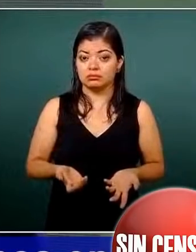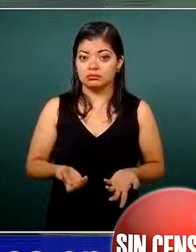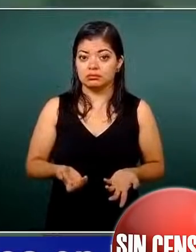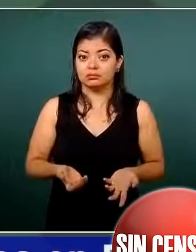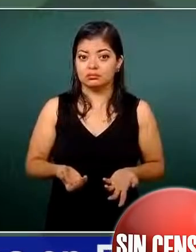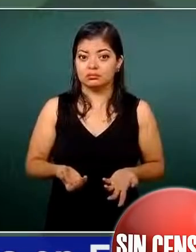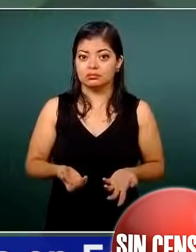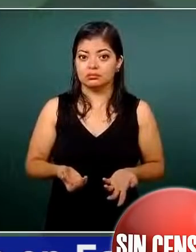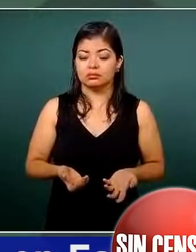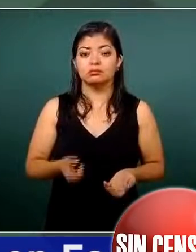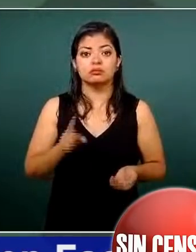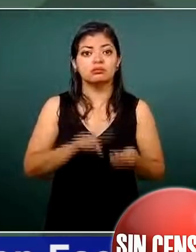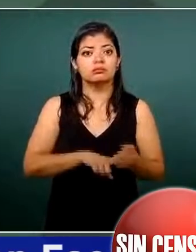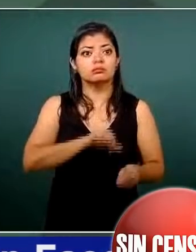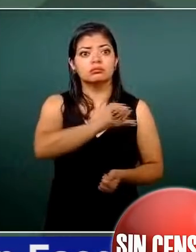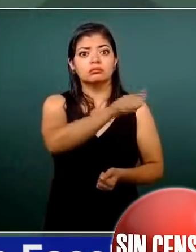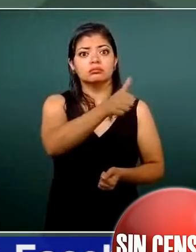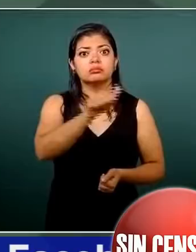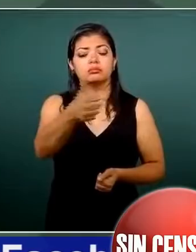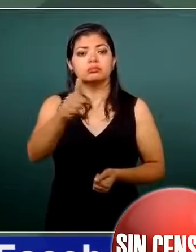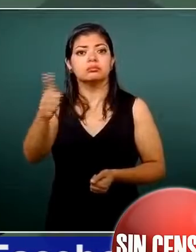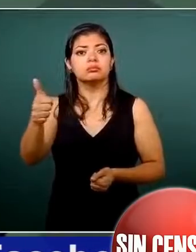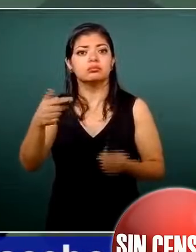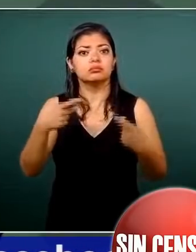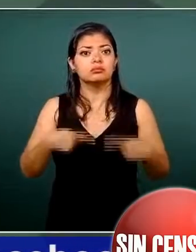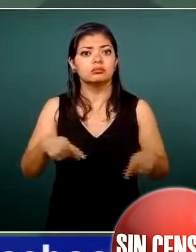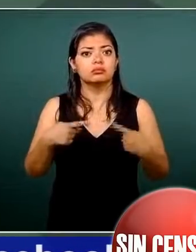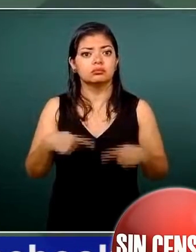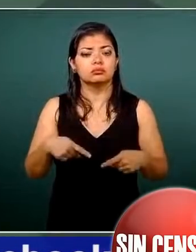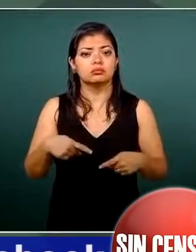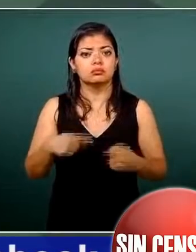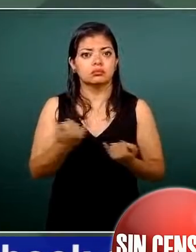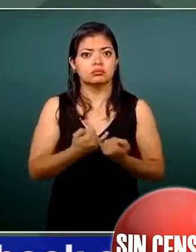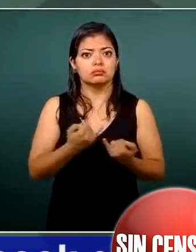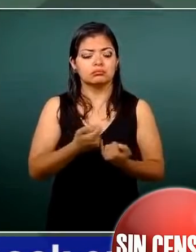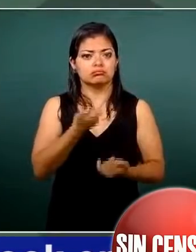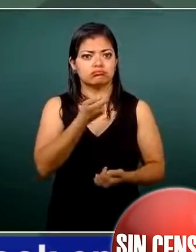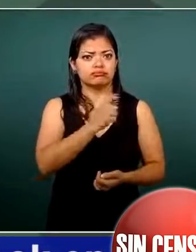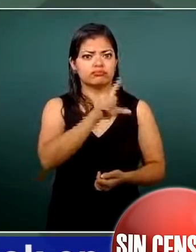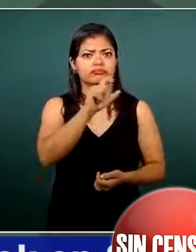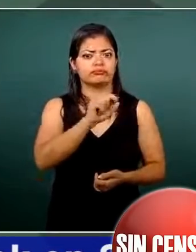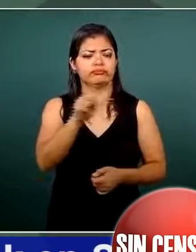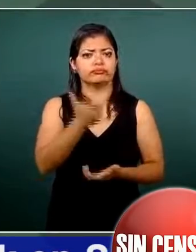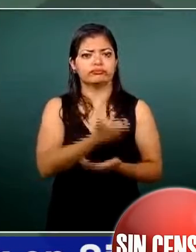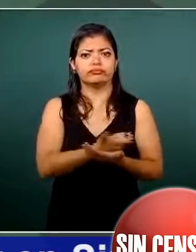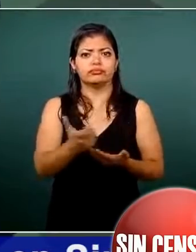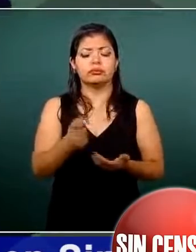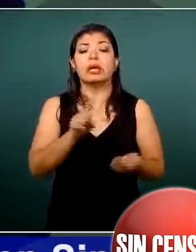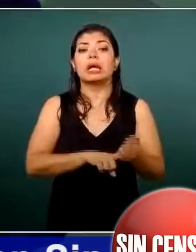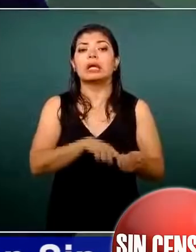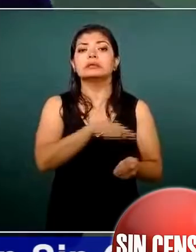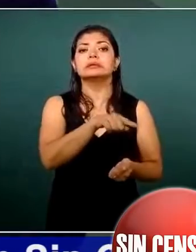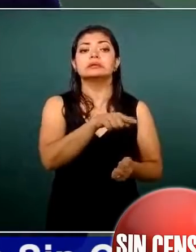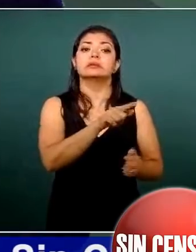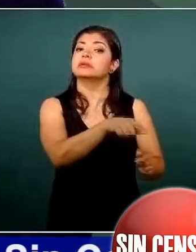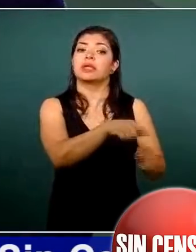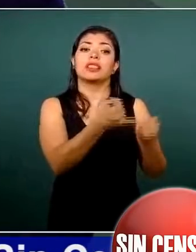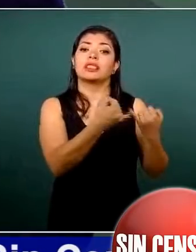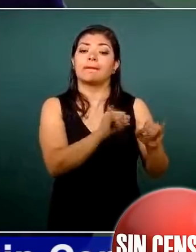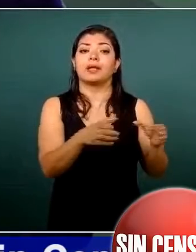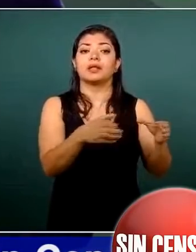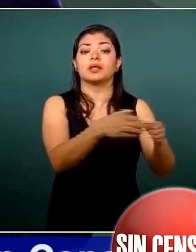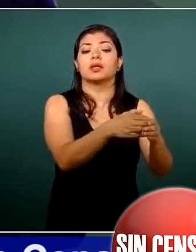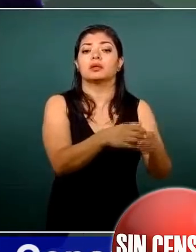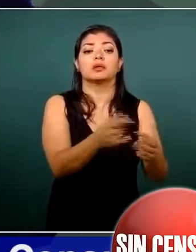otros funcionarios. Se crearon infinidad de organismos supuestamente autónomos,